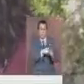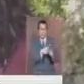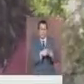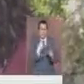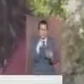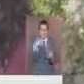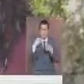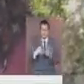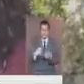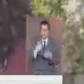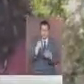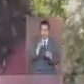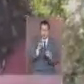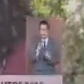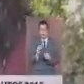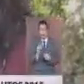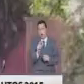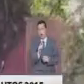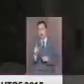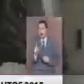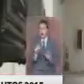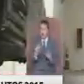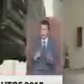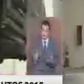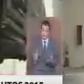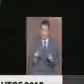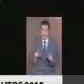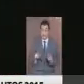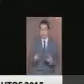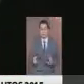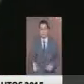finalmente eso va a determinar si es el momento de comprar un vehículo o no.